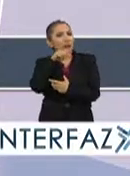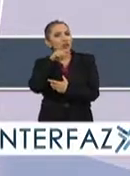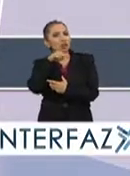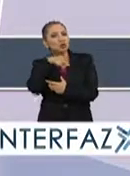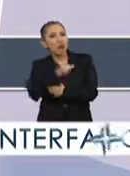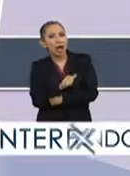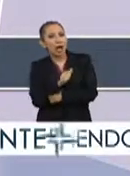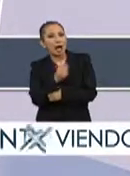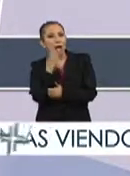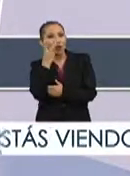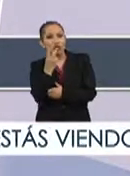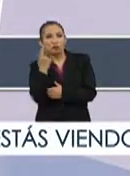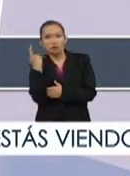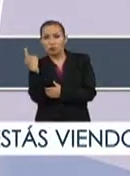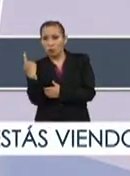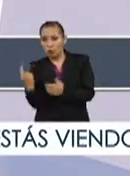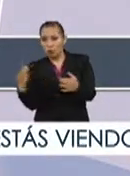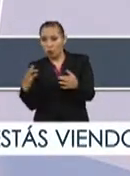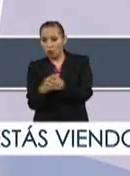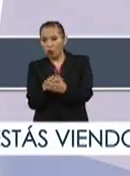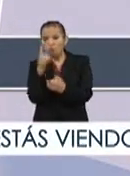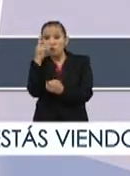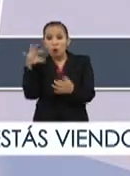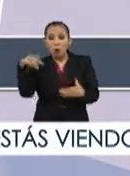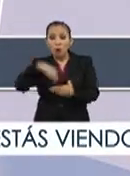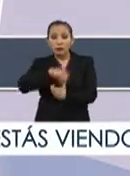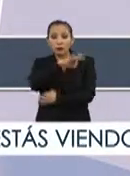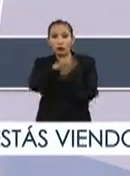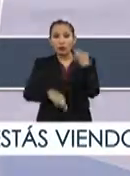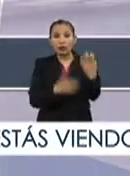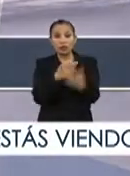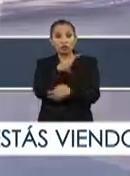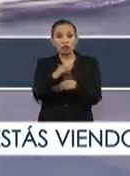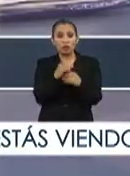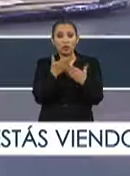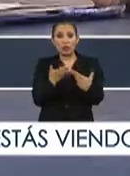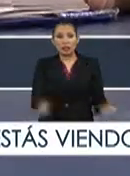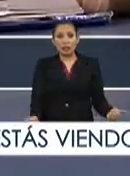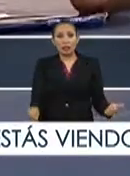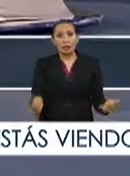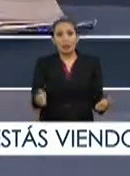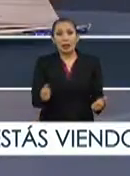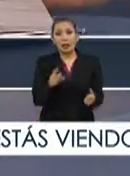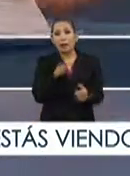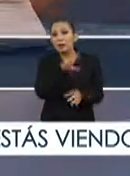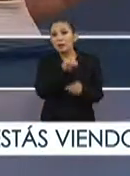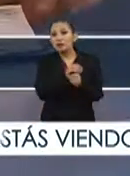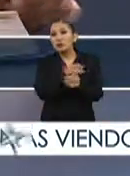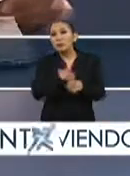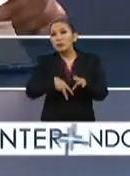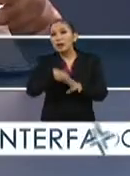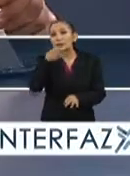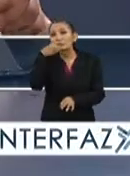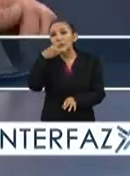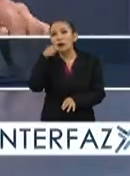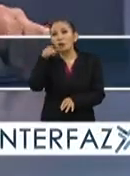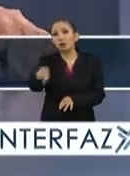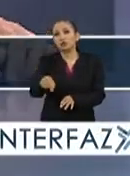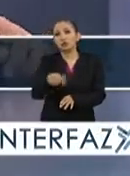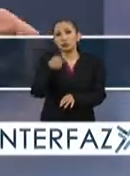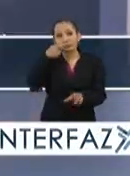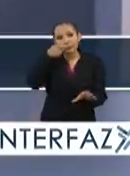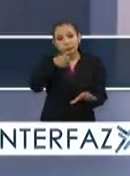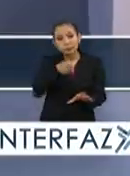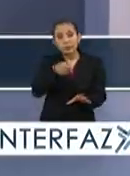Maituna, dos en uno, uno en todo, todo en nada, plenitud vacía, vacuidad redonda como tu grupa.